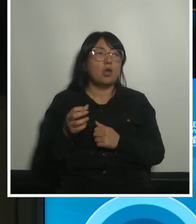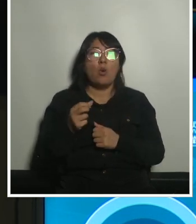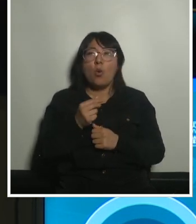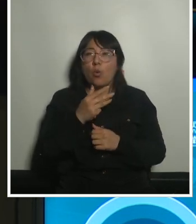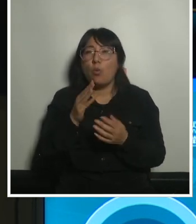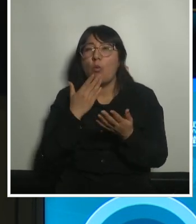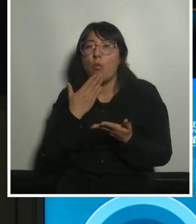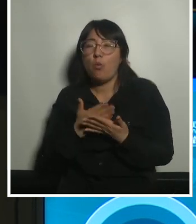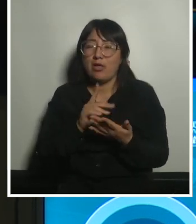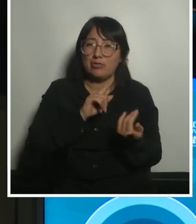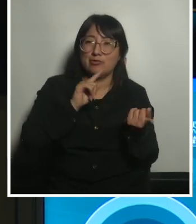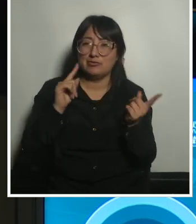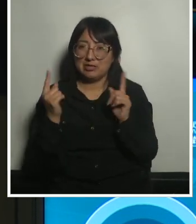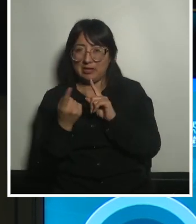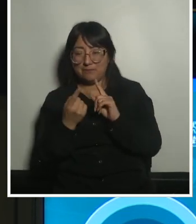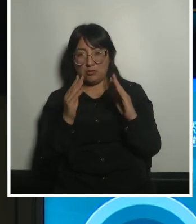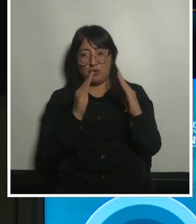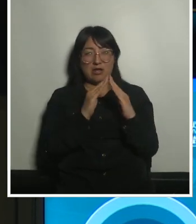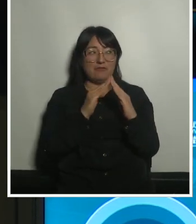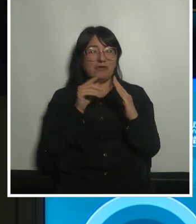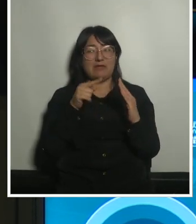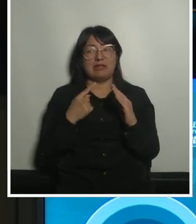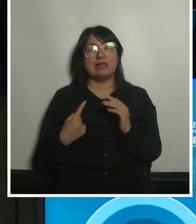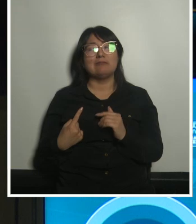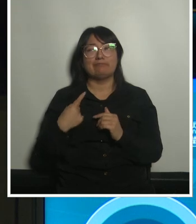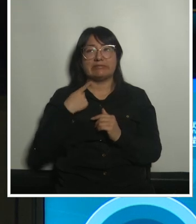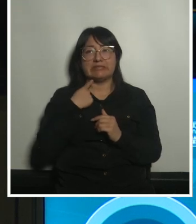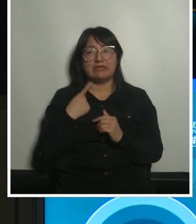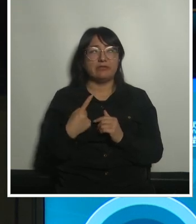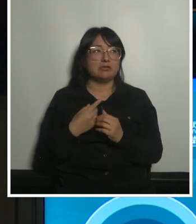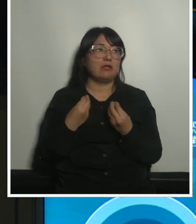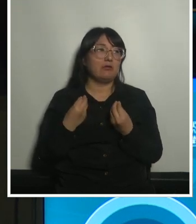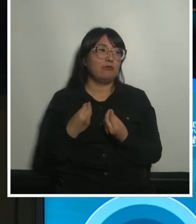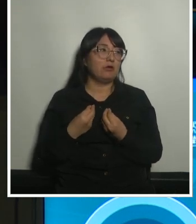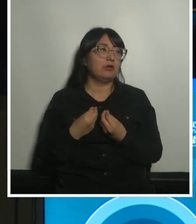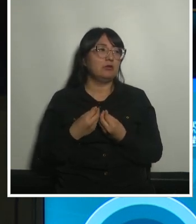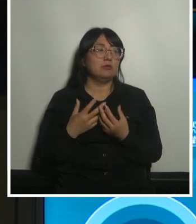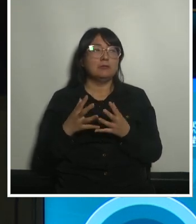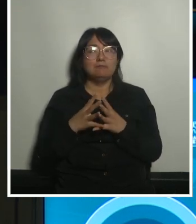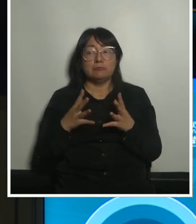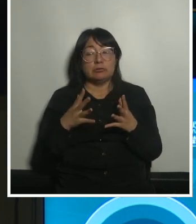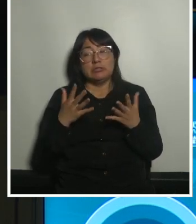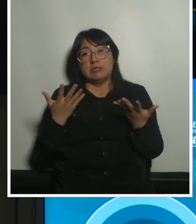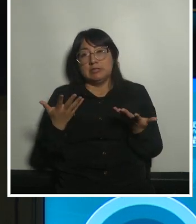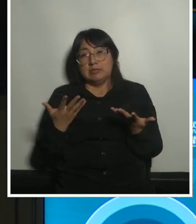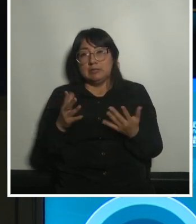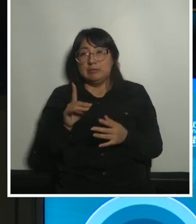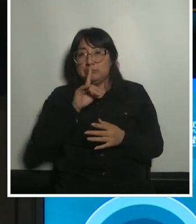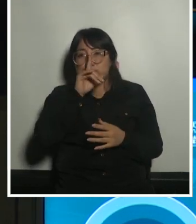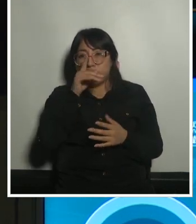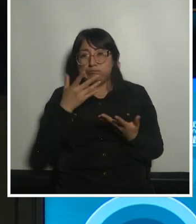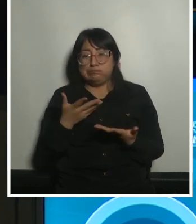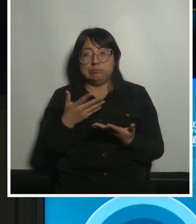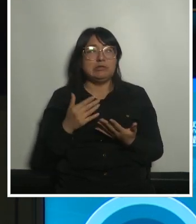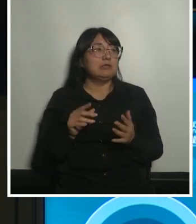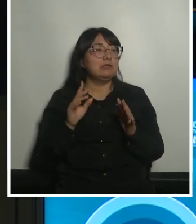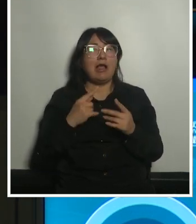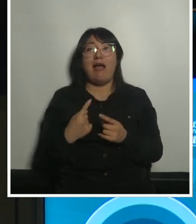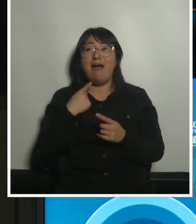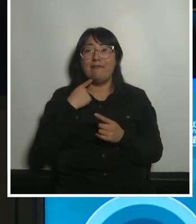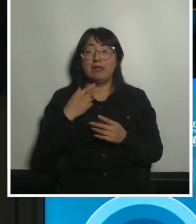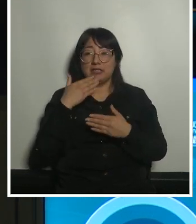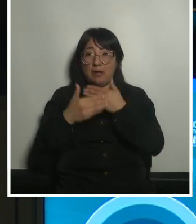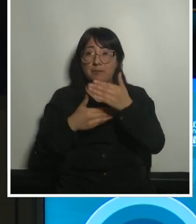urbanizó, las viviendas fueron las que se afectaron y, bueno, fue algo muy común. La intensidad de los procesos urbanos, si uno